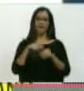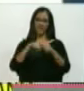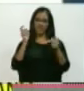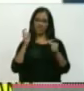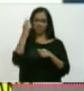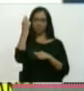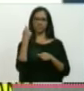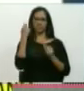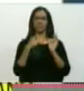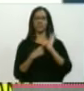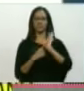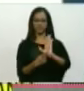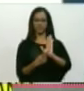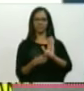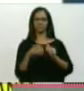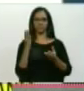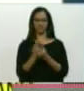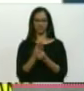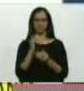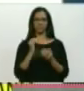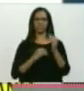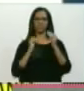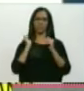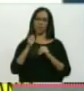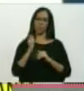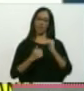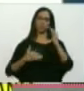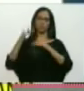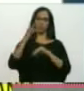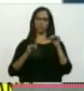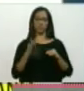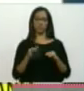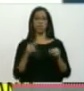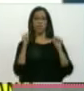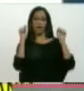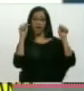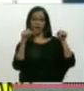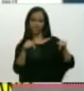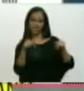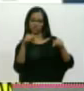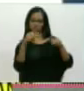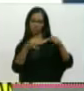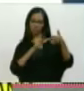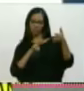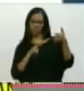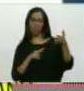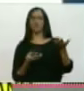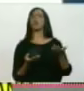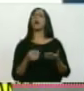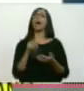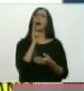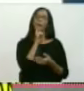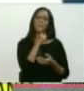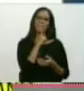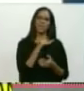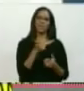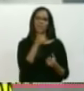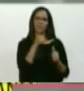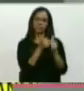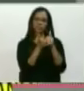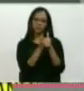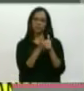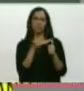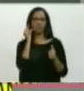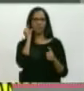revelados en esta sentencia de la Corte Suprema de Justicia. En ese fallo, el alto tribunal mencionó a quienes estarían detrás de Aída